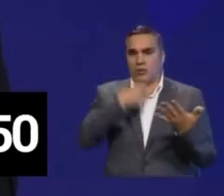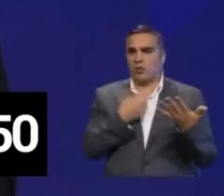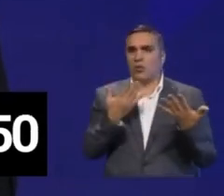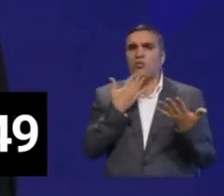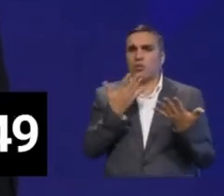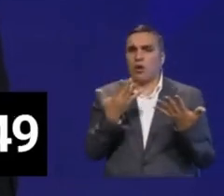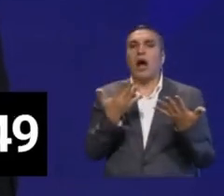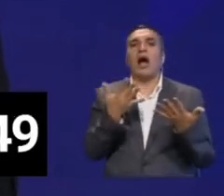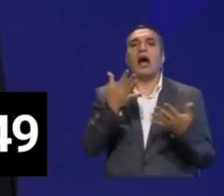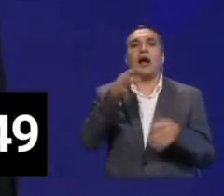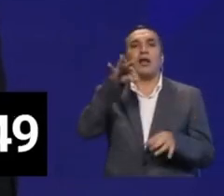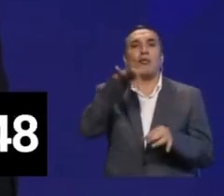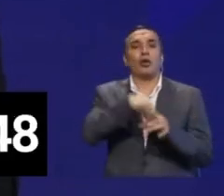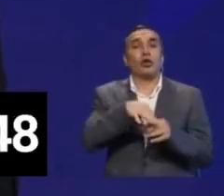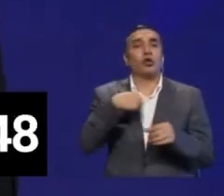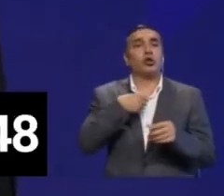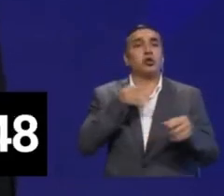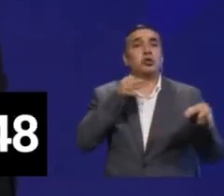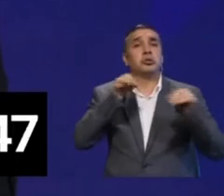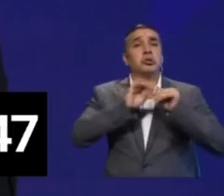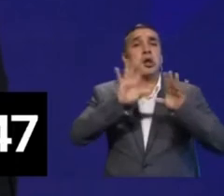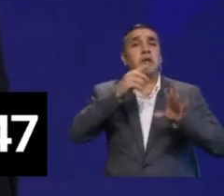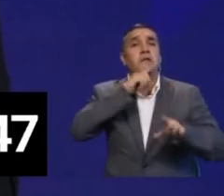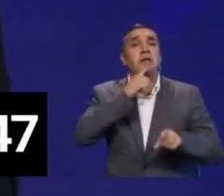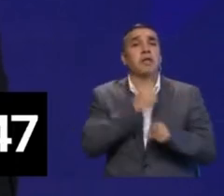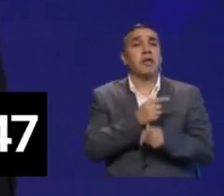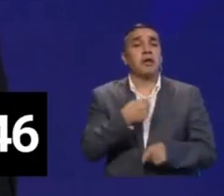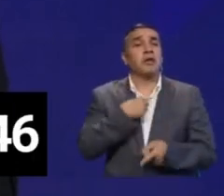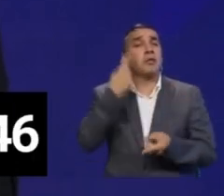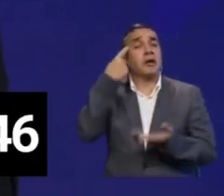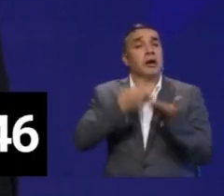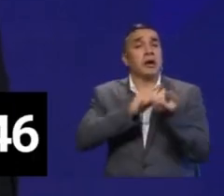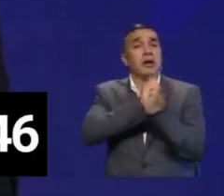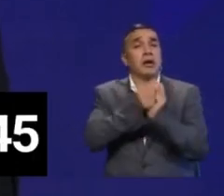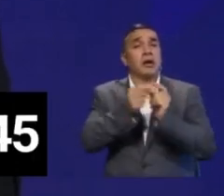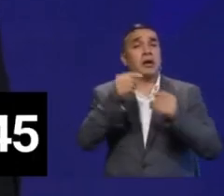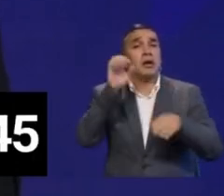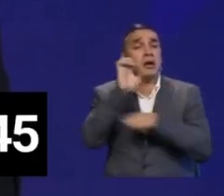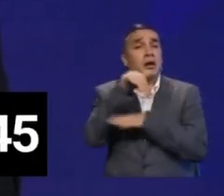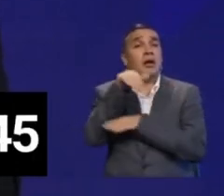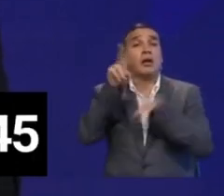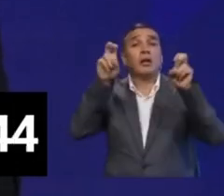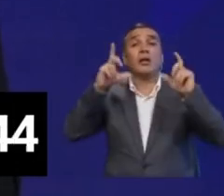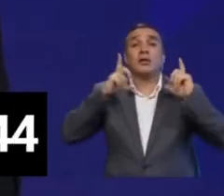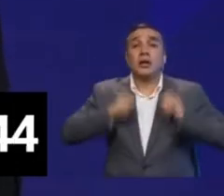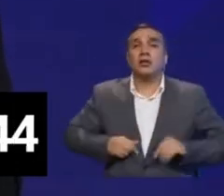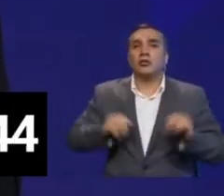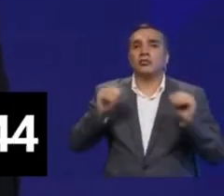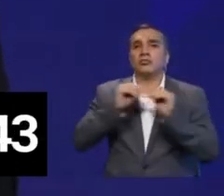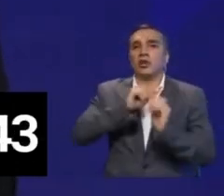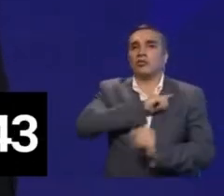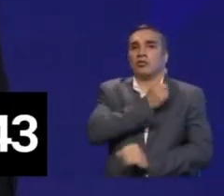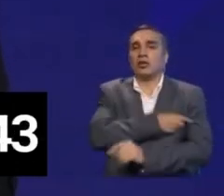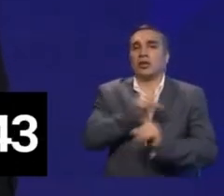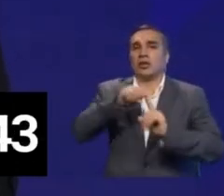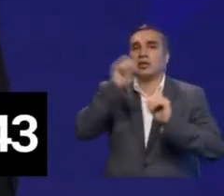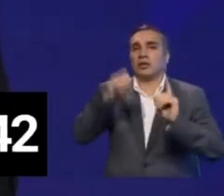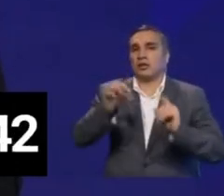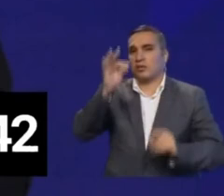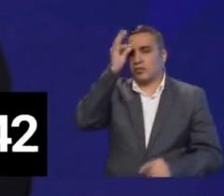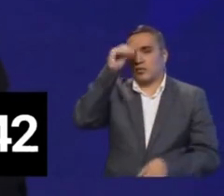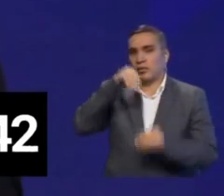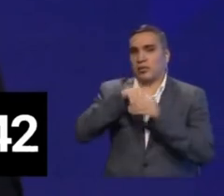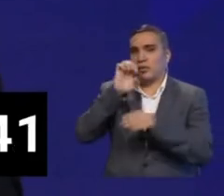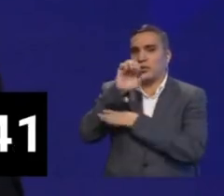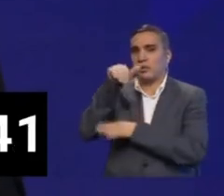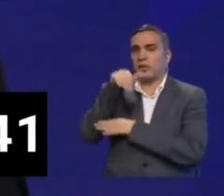con claridad la verdad para transformar al Ecuador. En materia de salud, vamos a fortalecer el sistema hospitalario también del Ecuador. No